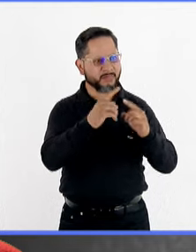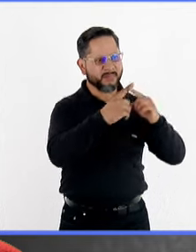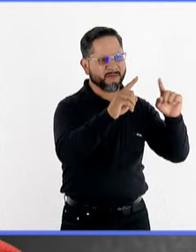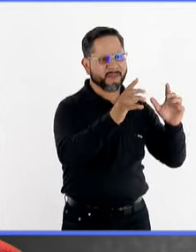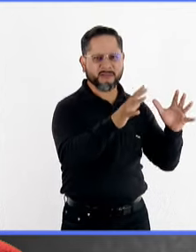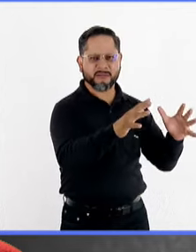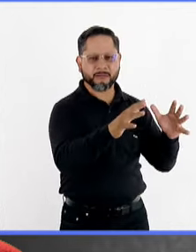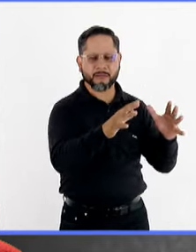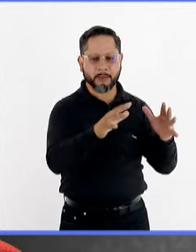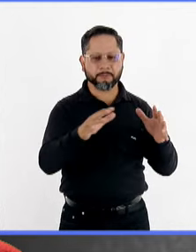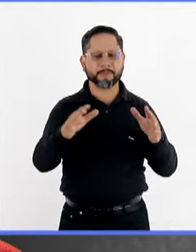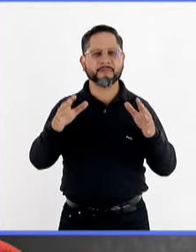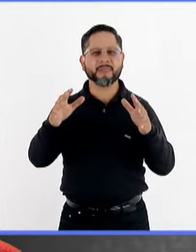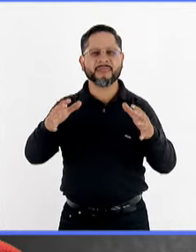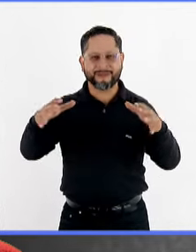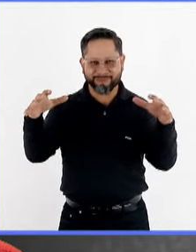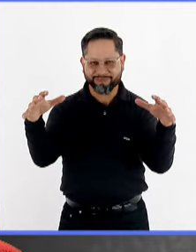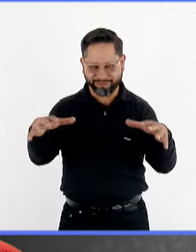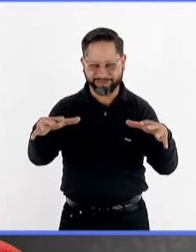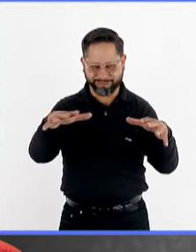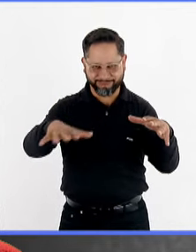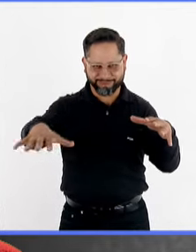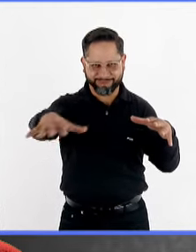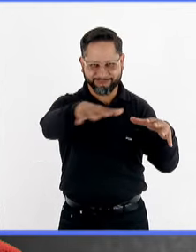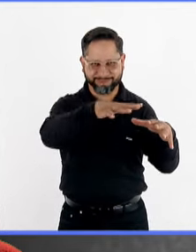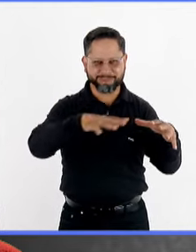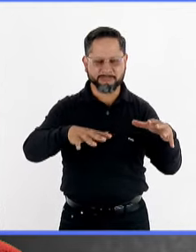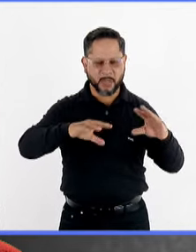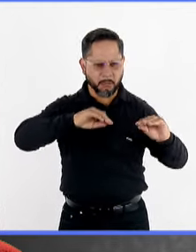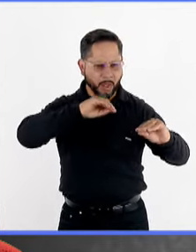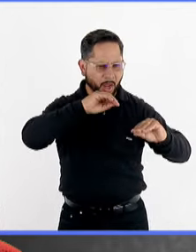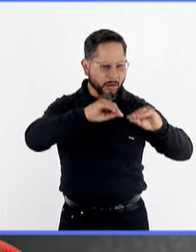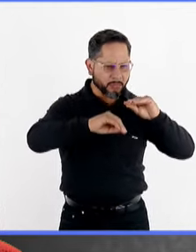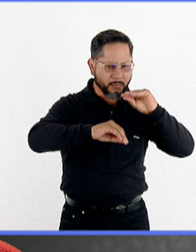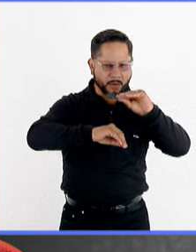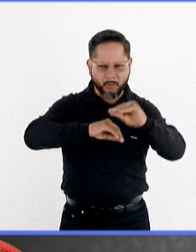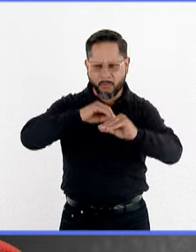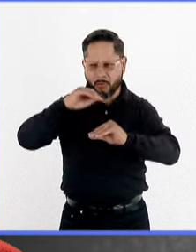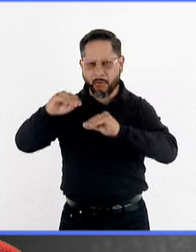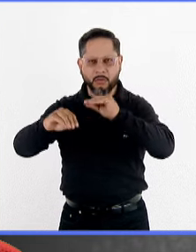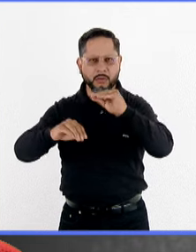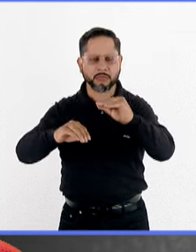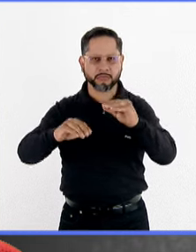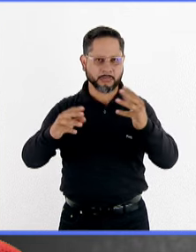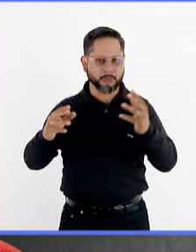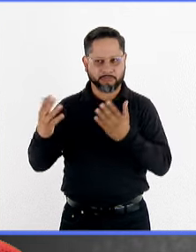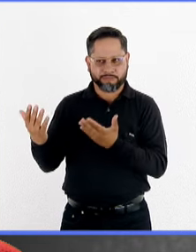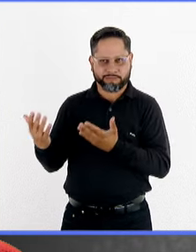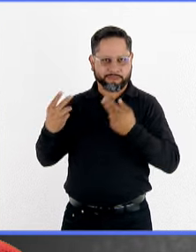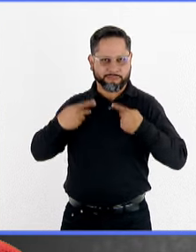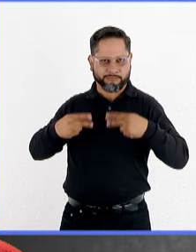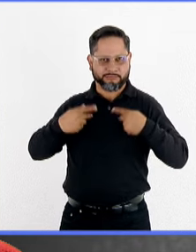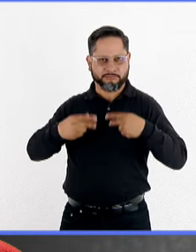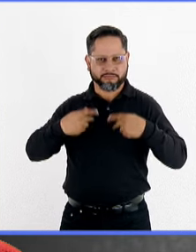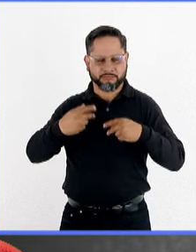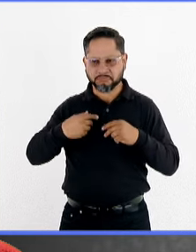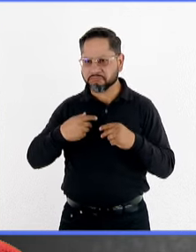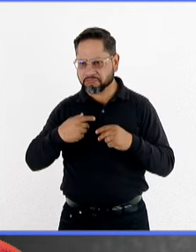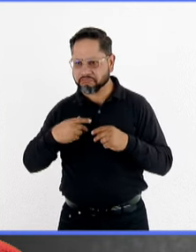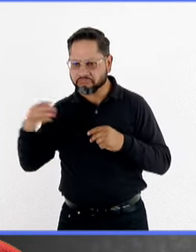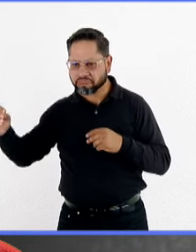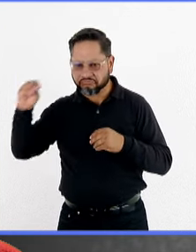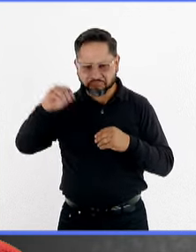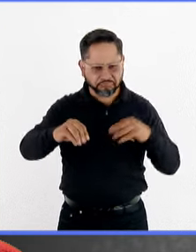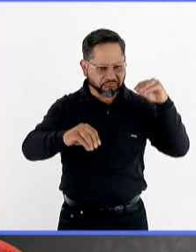Un jardín botánico es un espacio creado por las personas donde se